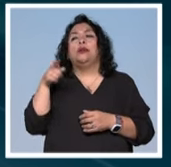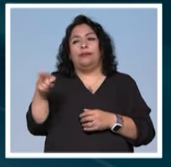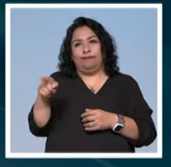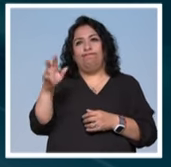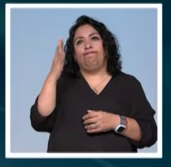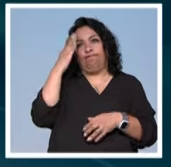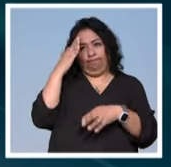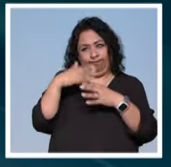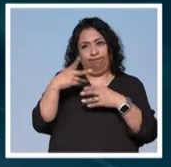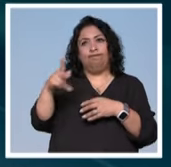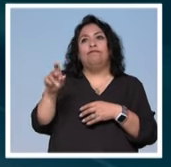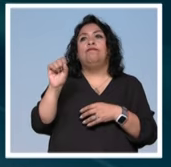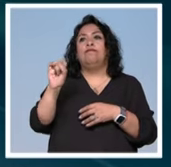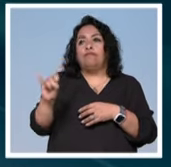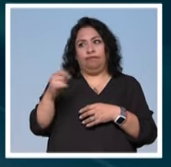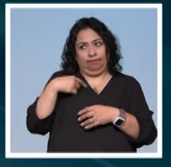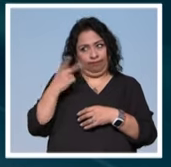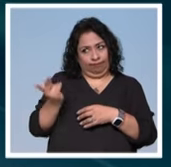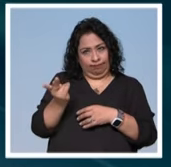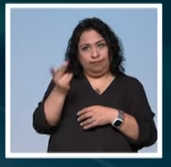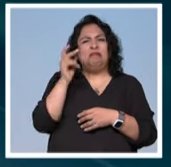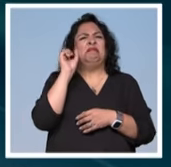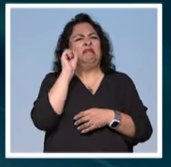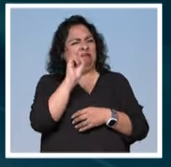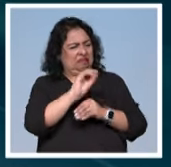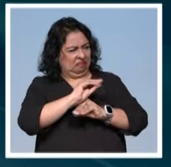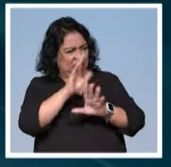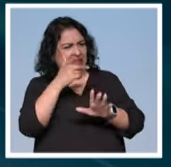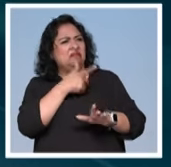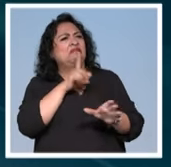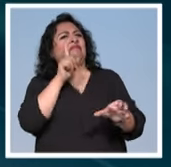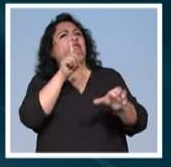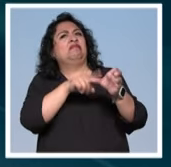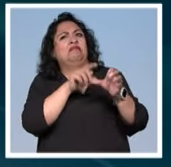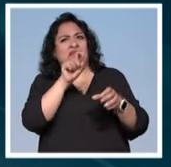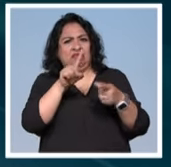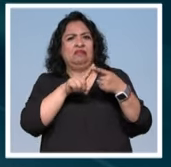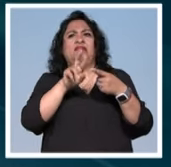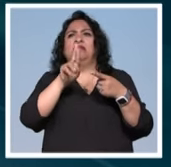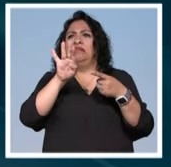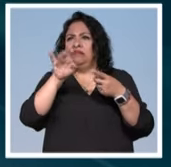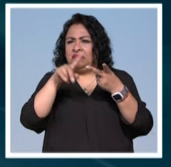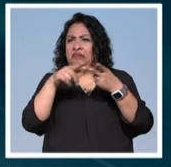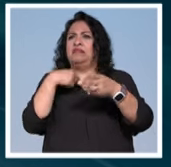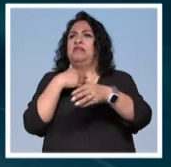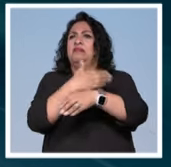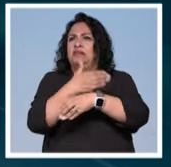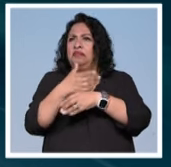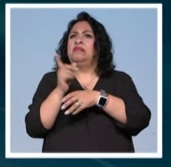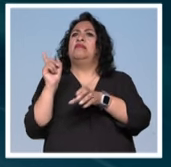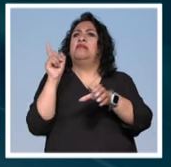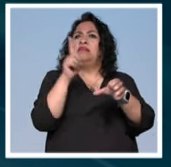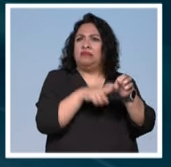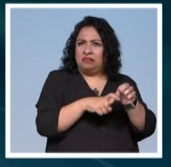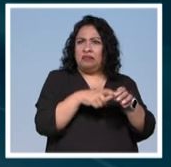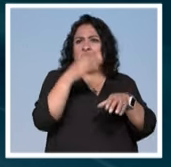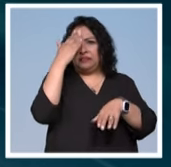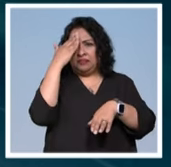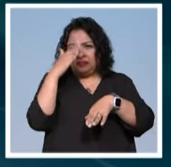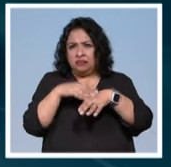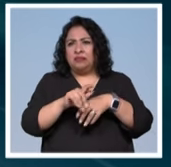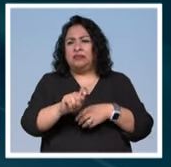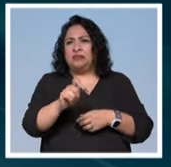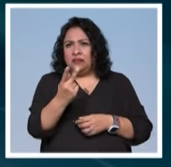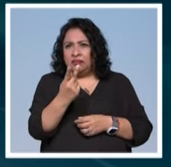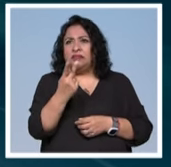memoria Claro que sí con mucho gusto yo me sumo inmediatamente Me inscribo Rafa compañeros y hay que inscribirse memoria canal